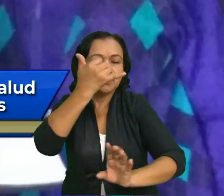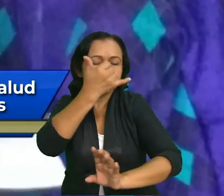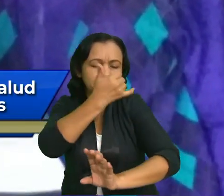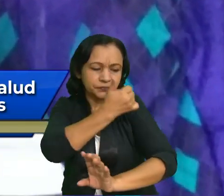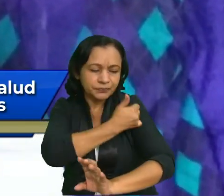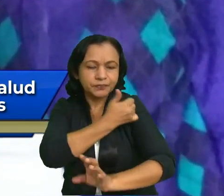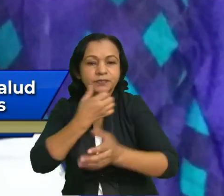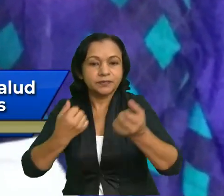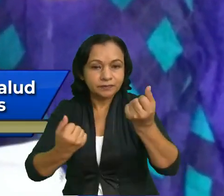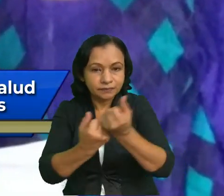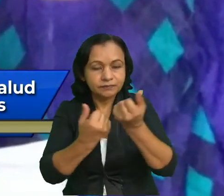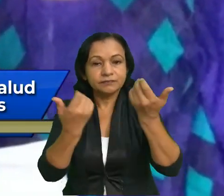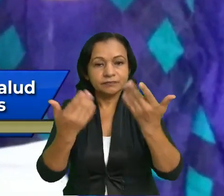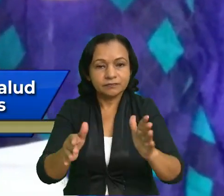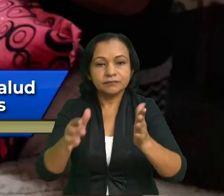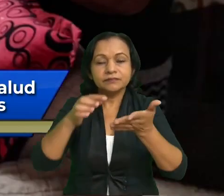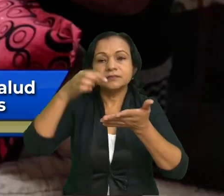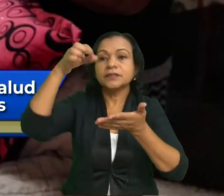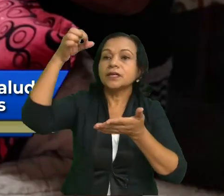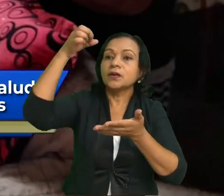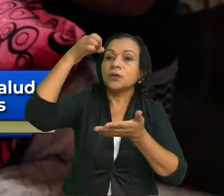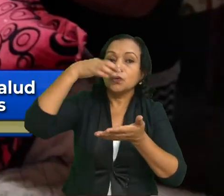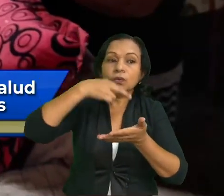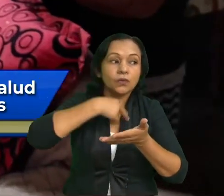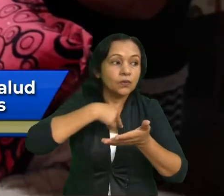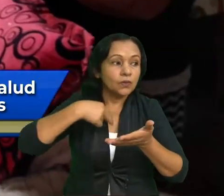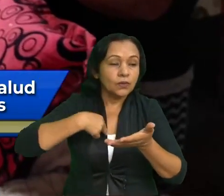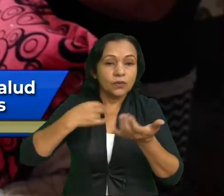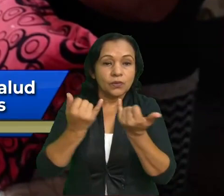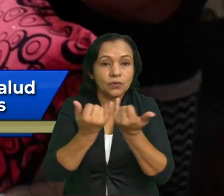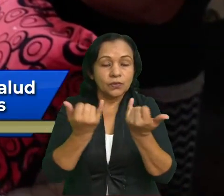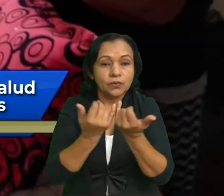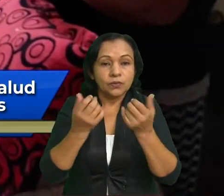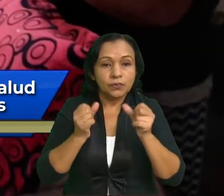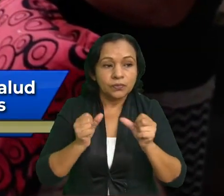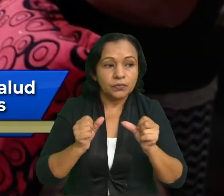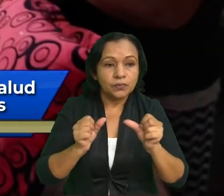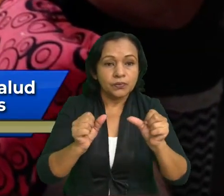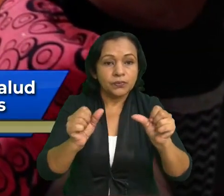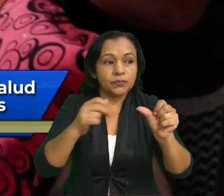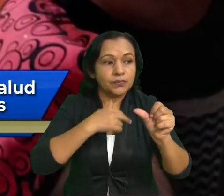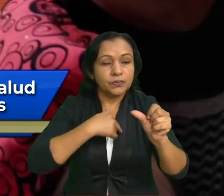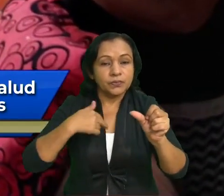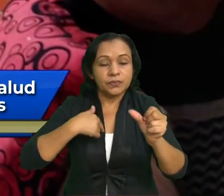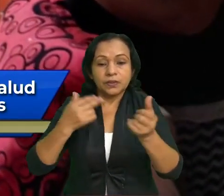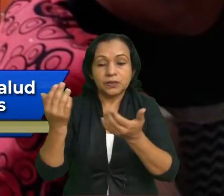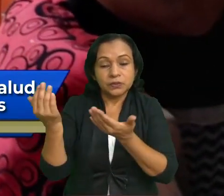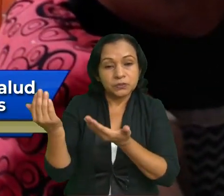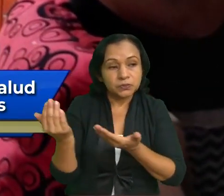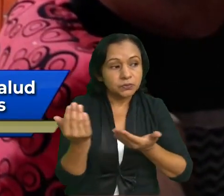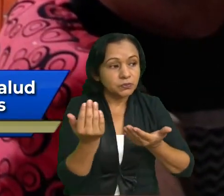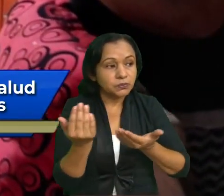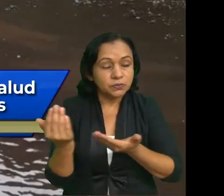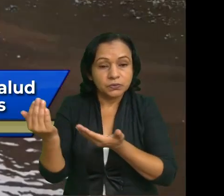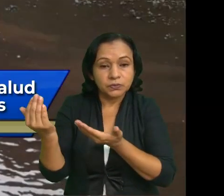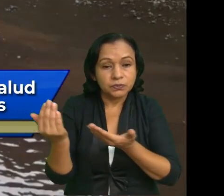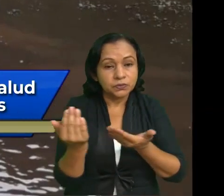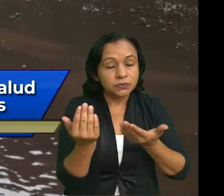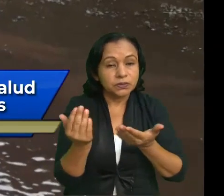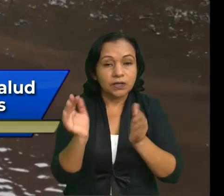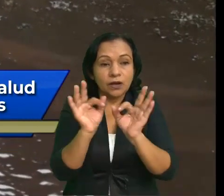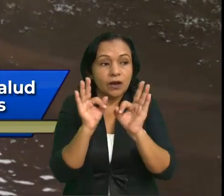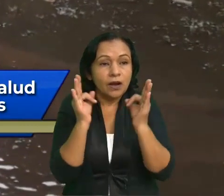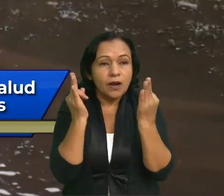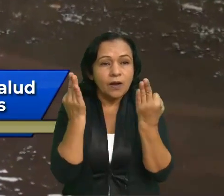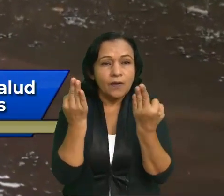complementar si es un crónico que no había venido se le da su seguimiento en su tratamiento si es un niño o una persona de la familia que no